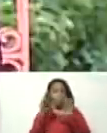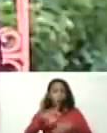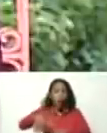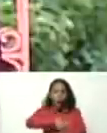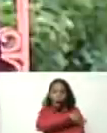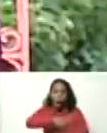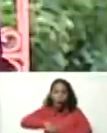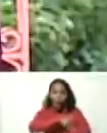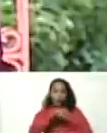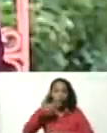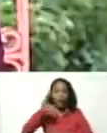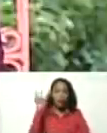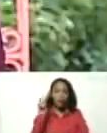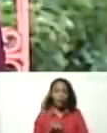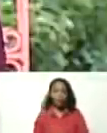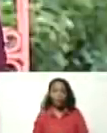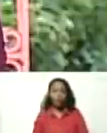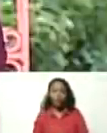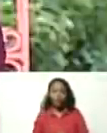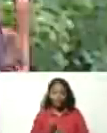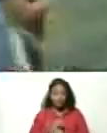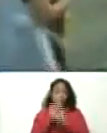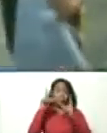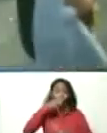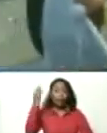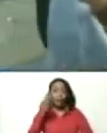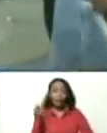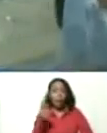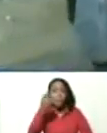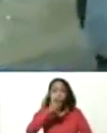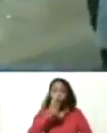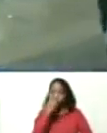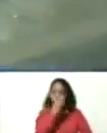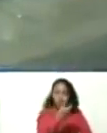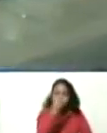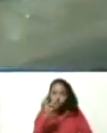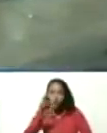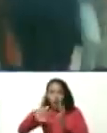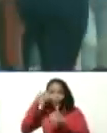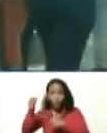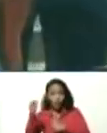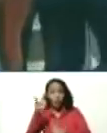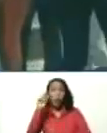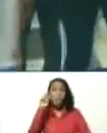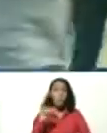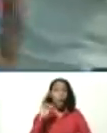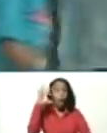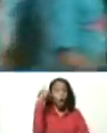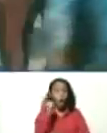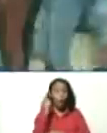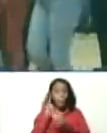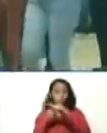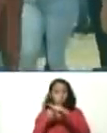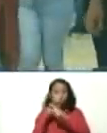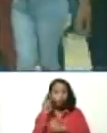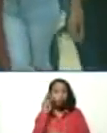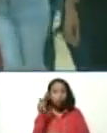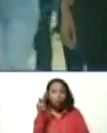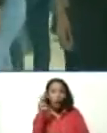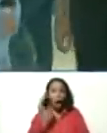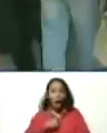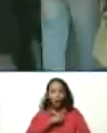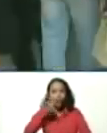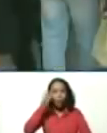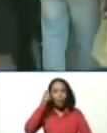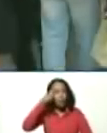calles. Es impresionante, de verdad. La gente que nos visita del exterior también logra captar a nuestro